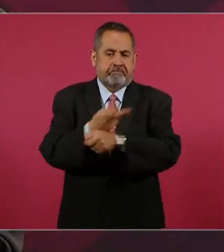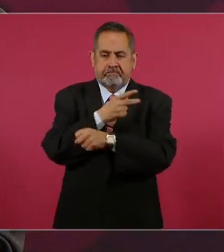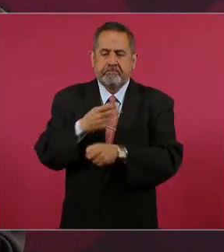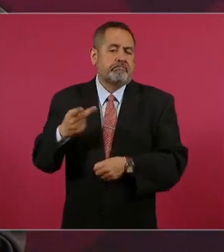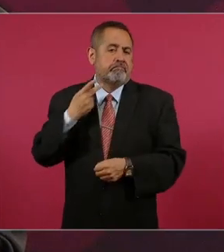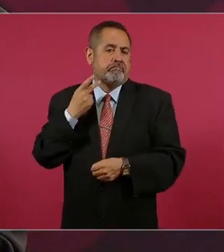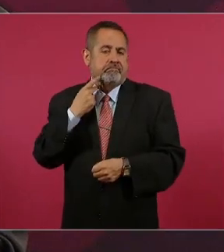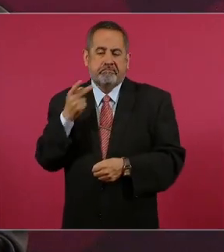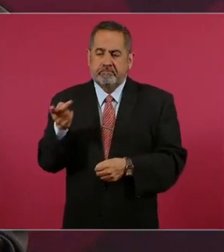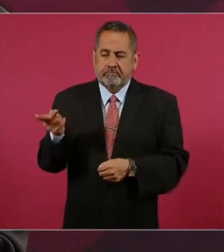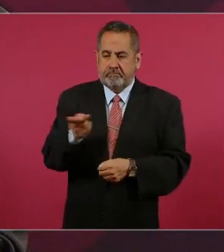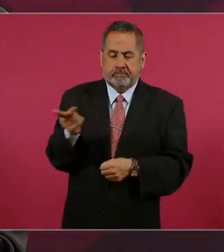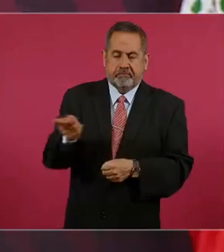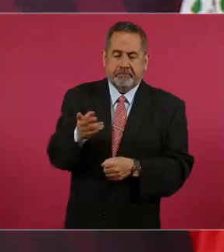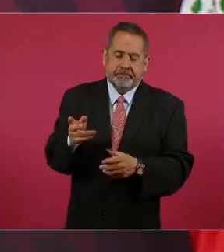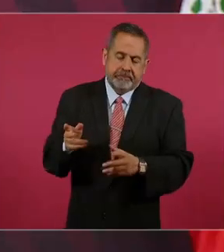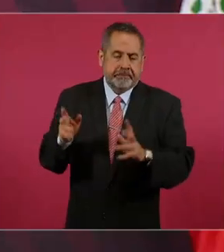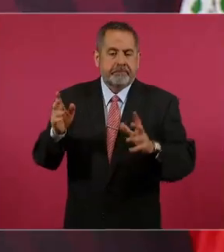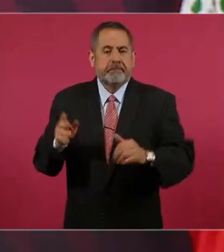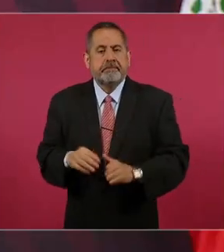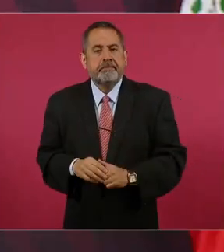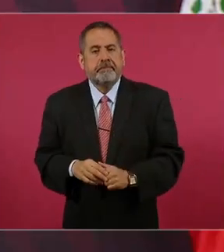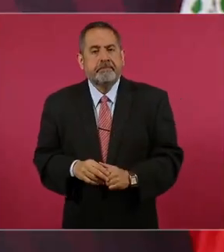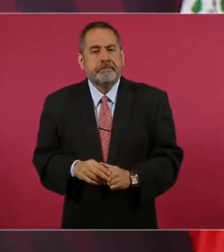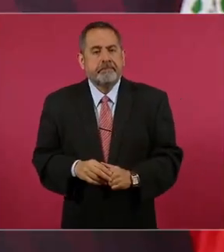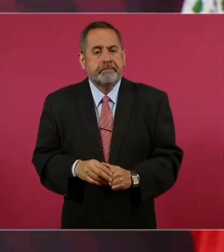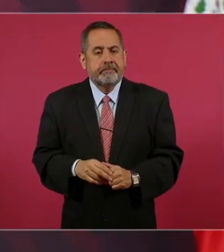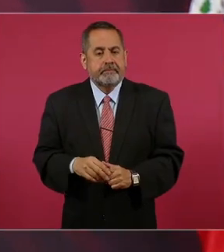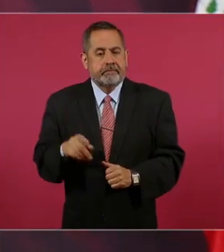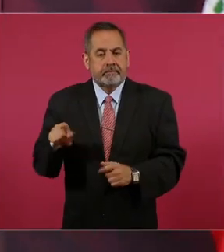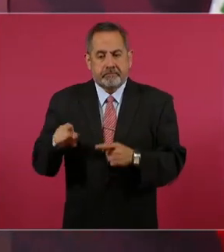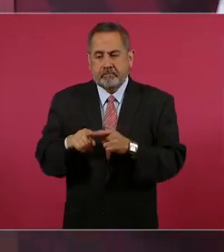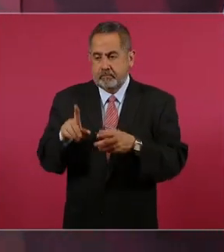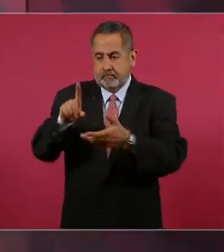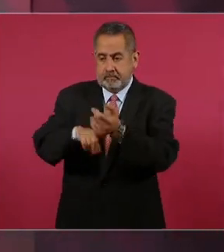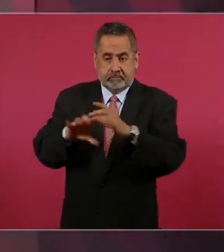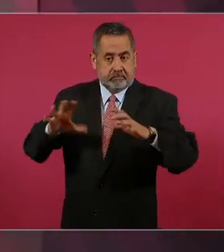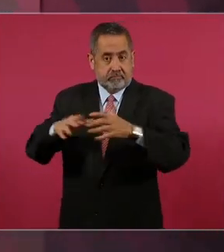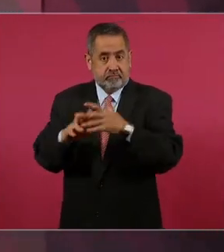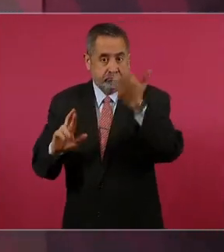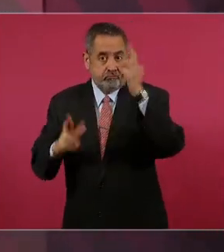política, incluso entre revolucionarios.